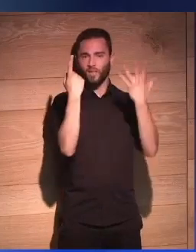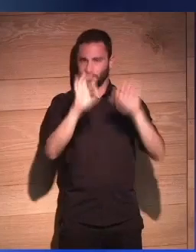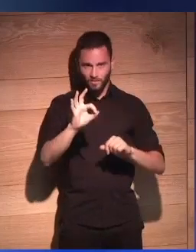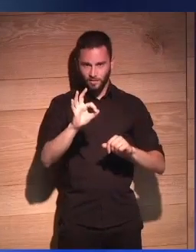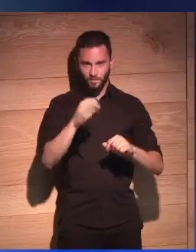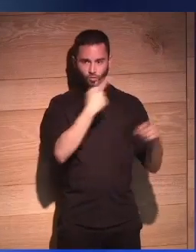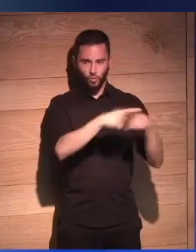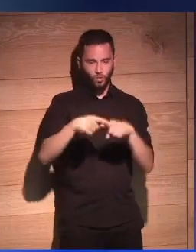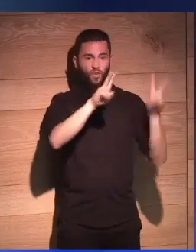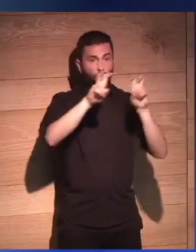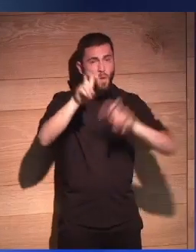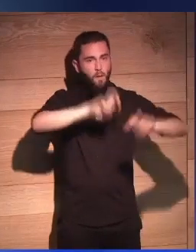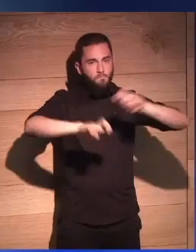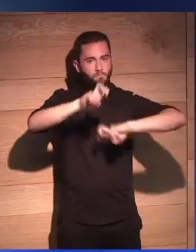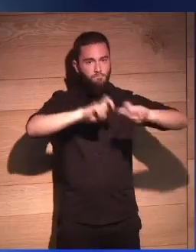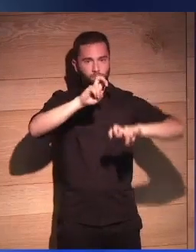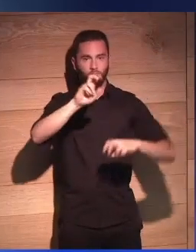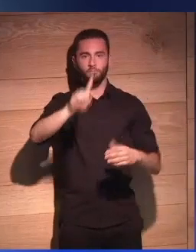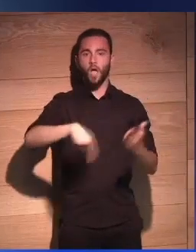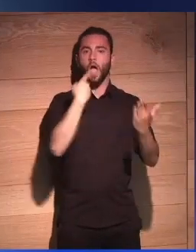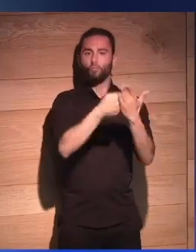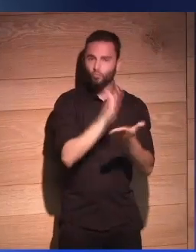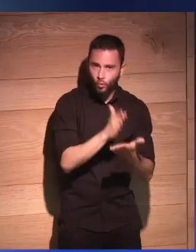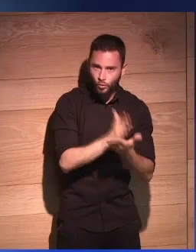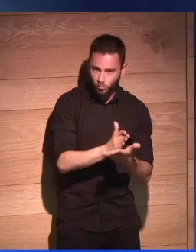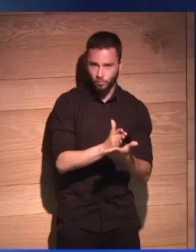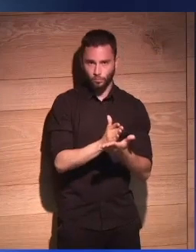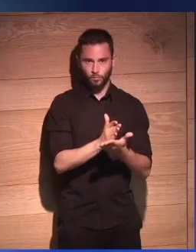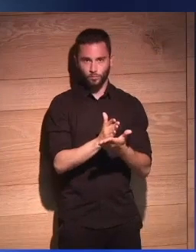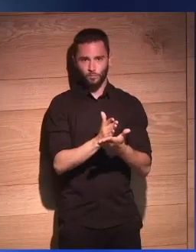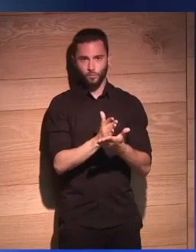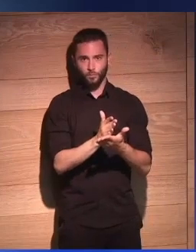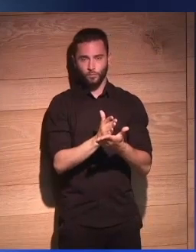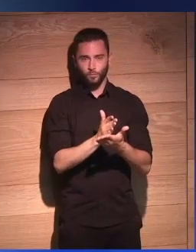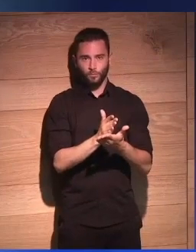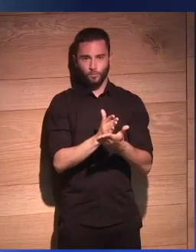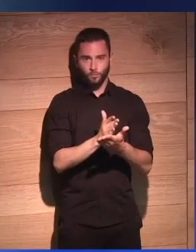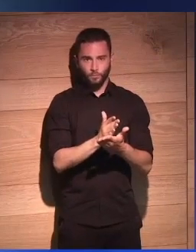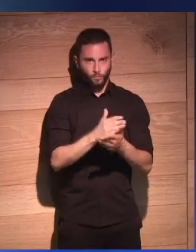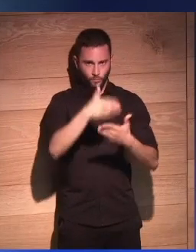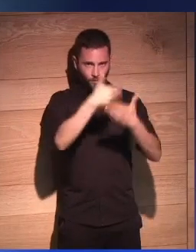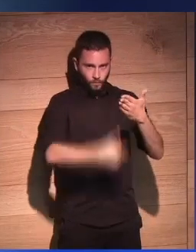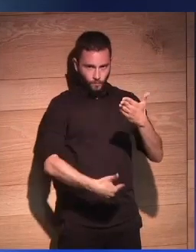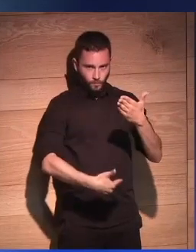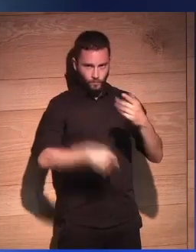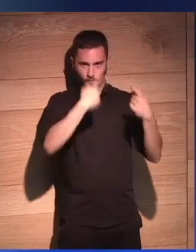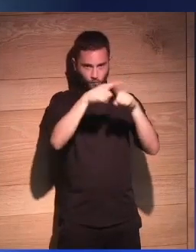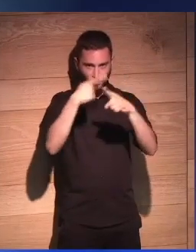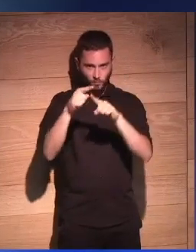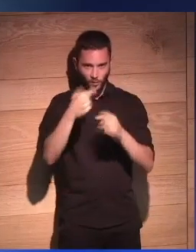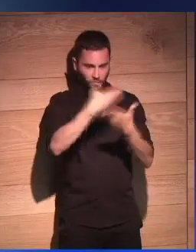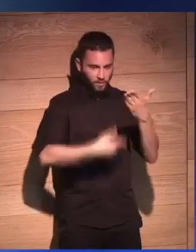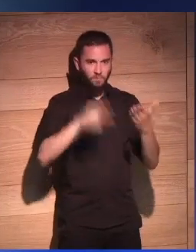que busques cosas nuevas, que te apuntes a un curso, o que cojas cada tanto un diario, un periódico diferente,